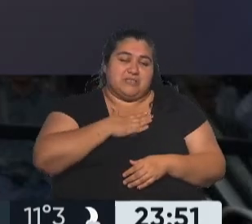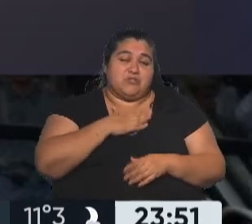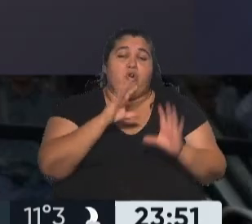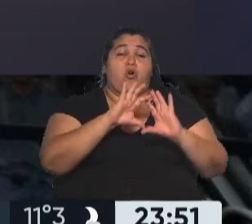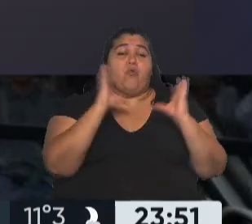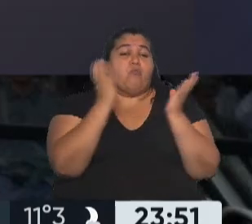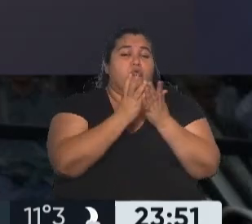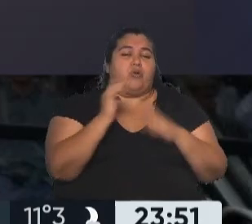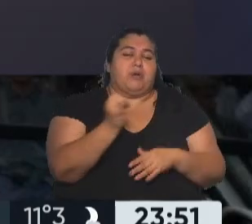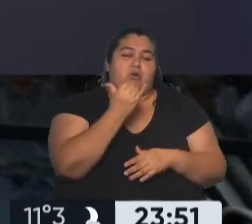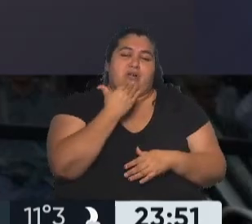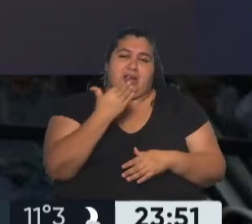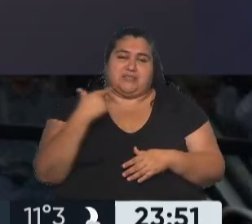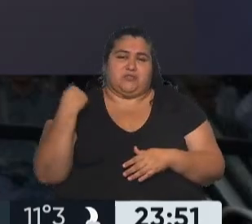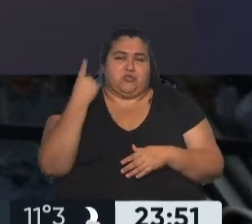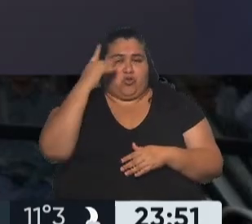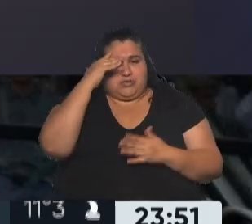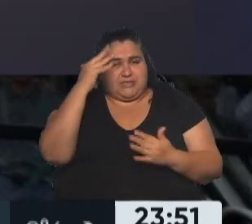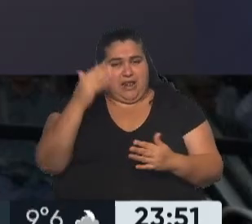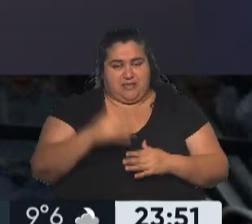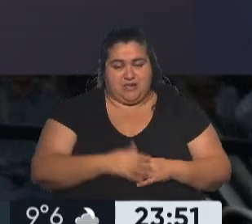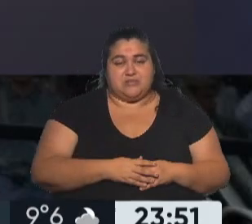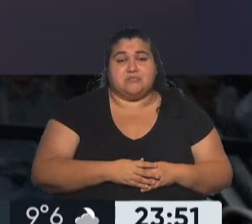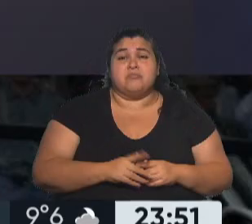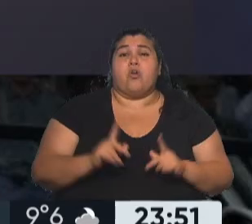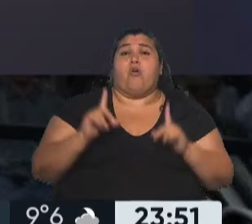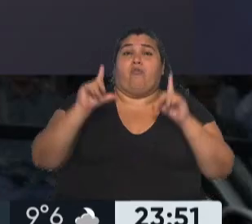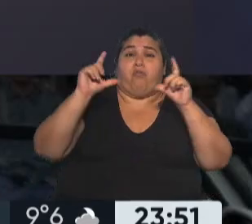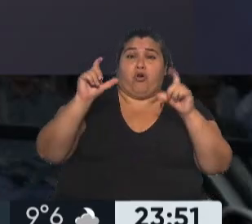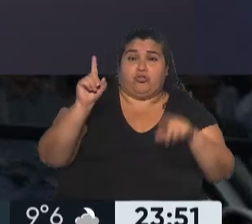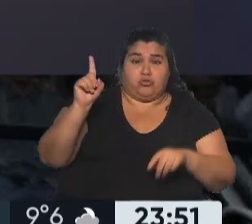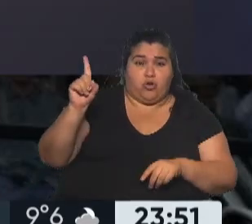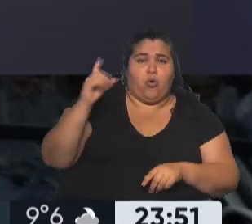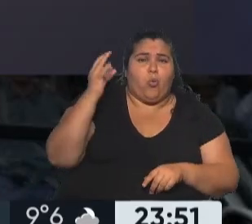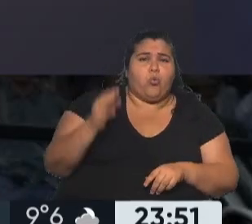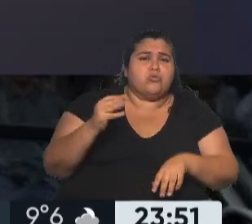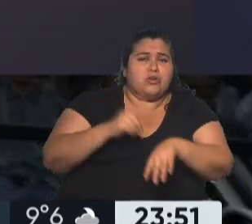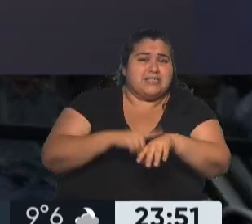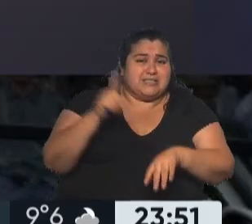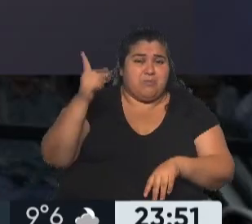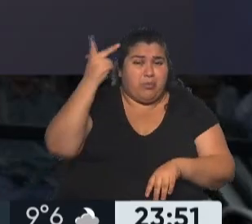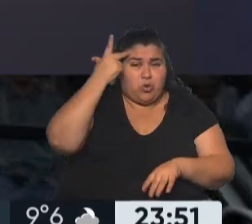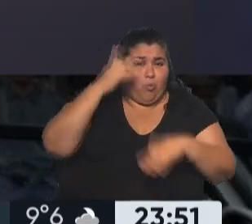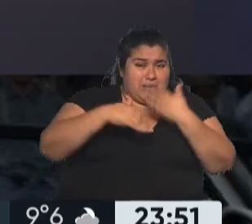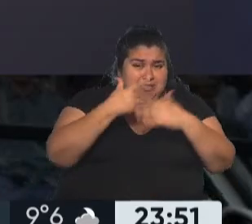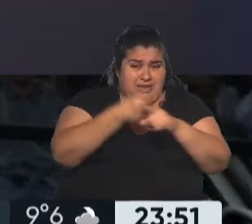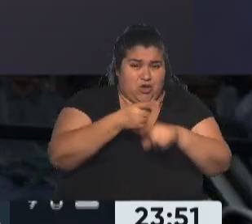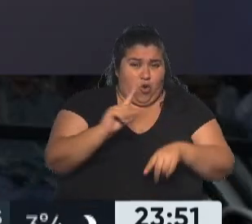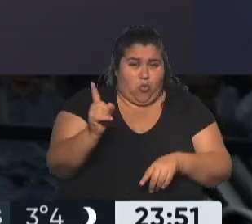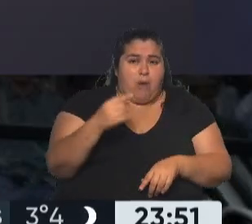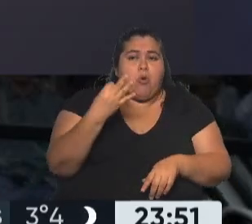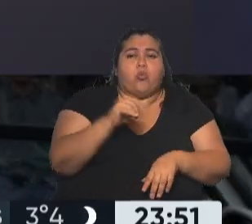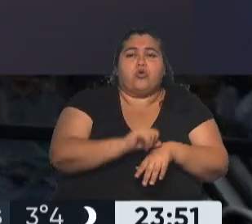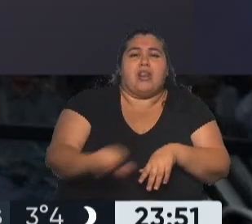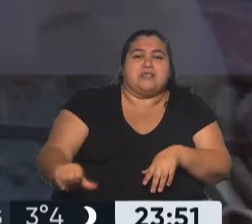vamos a extrañar. La verdad, muy sentido. Y justamente la foto esa, que en ese momento Messi no jugaba ese partido porque estaba lesionado,